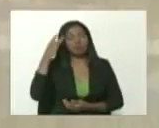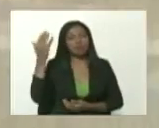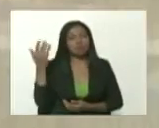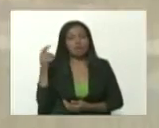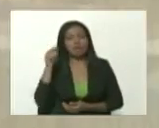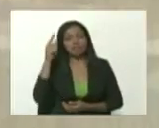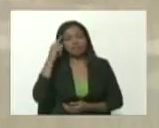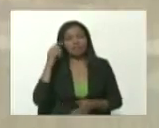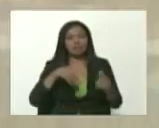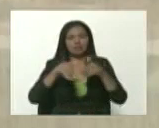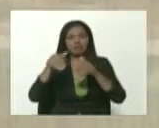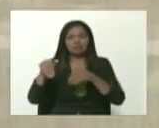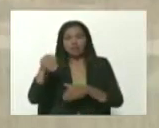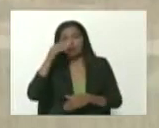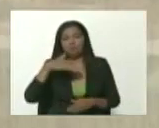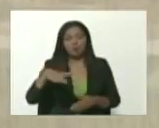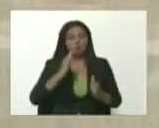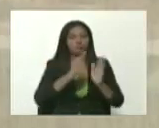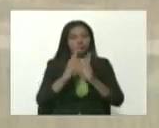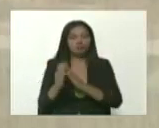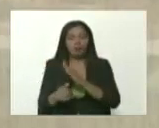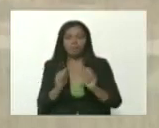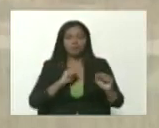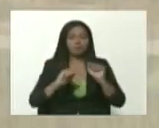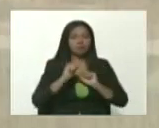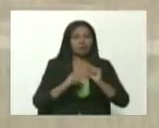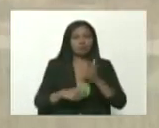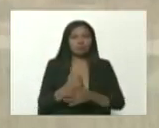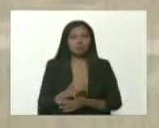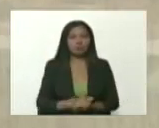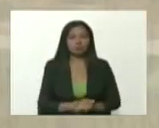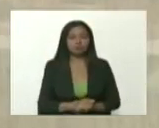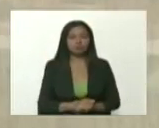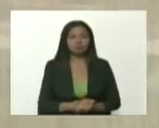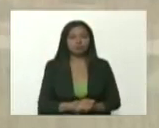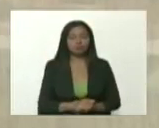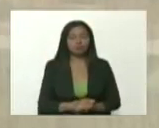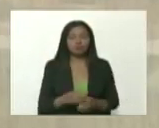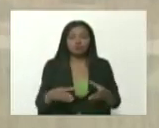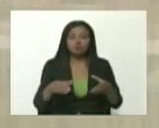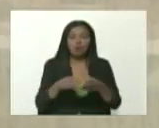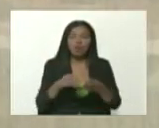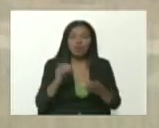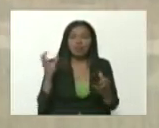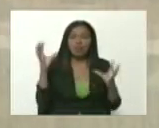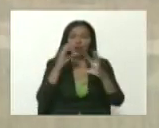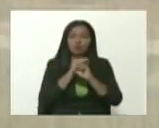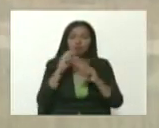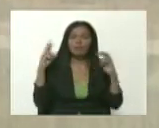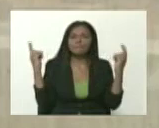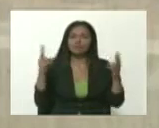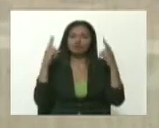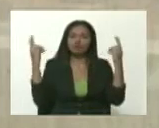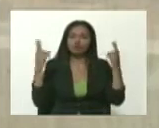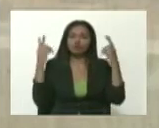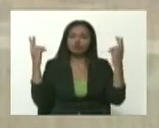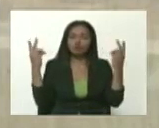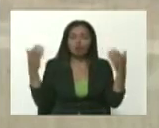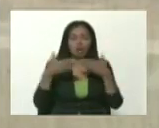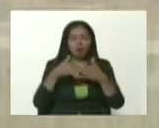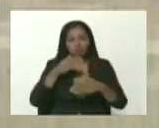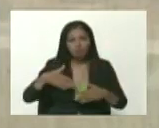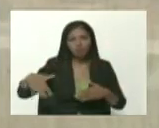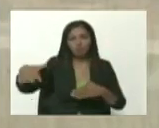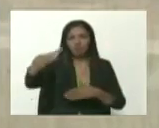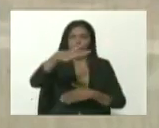elecciones. Este pueblo organizado, movilizado, y luego el reporte en la noche, victoria, victoria, victoria popular. Más